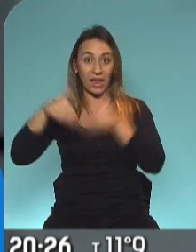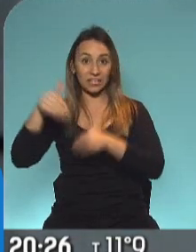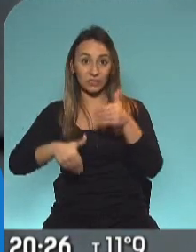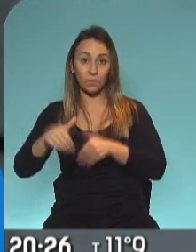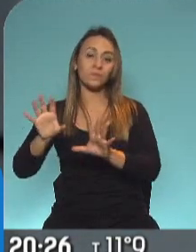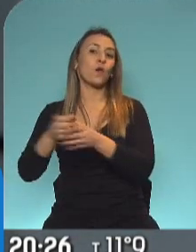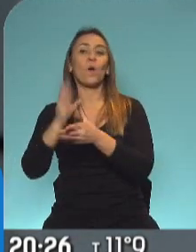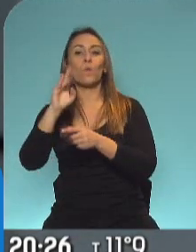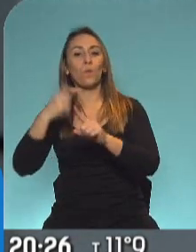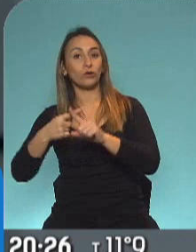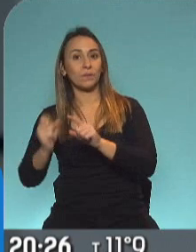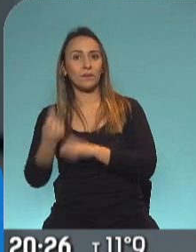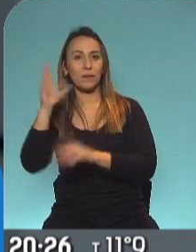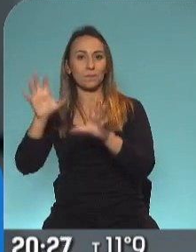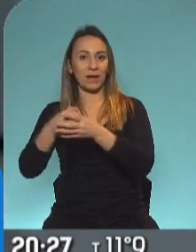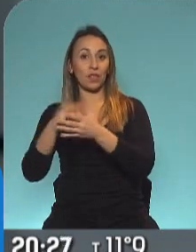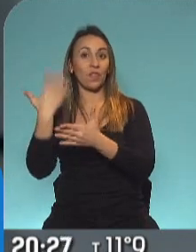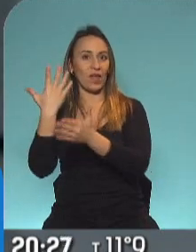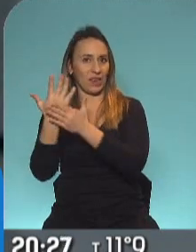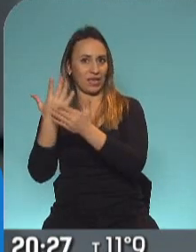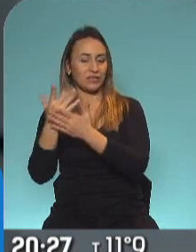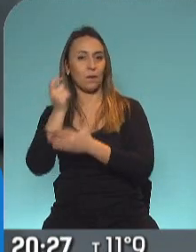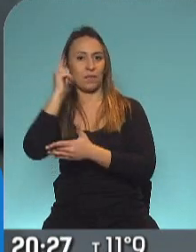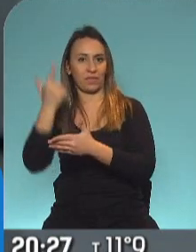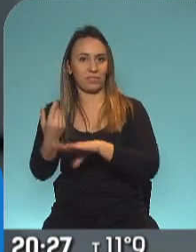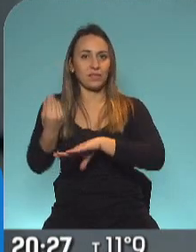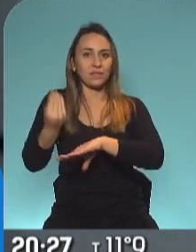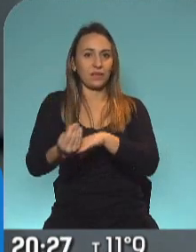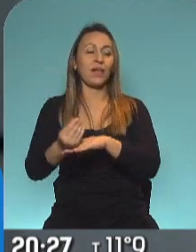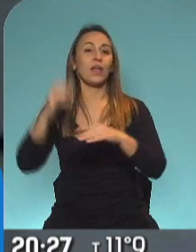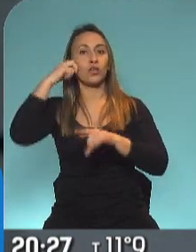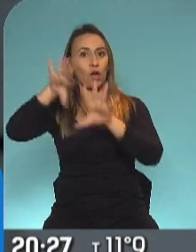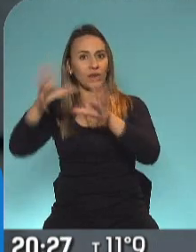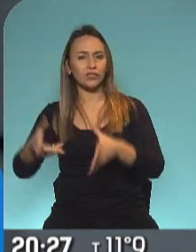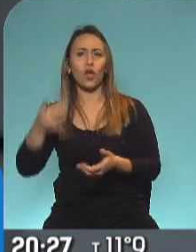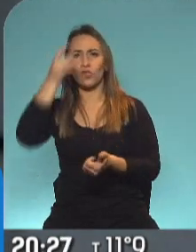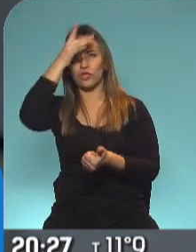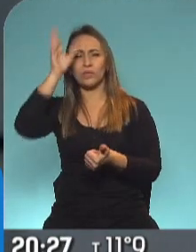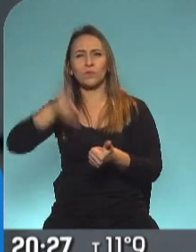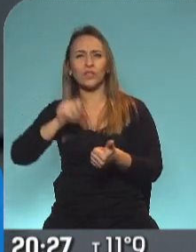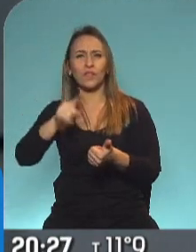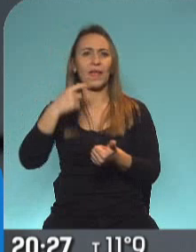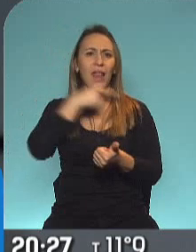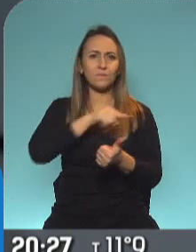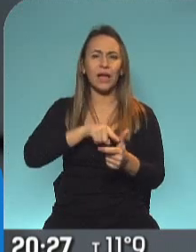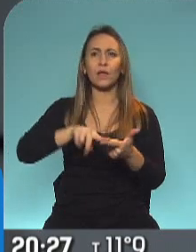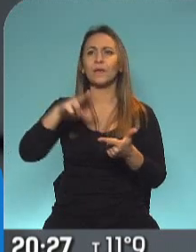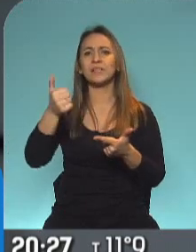partido de extrema derecha, logró llegar al Congreso, tiene 12% en Alemania, 26% en Suiza,